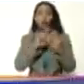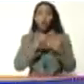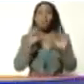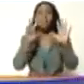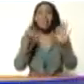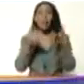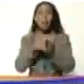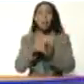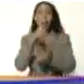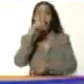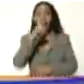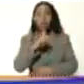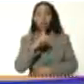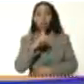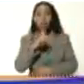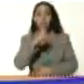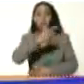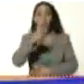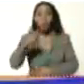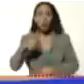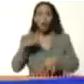años de civilización imperial.